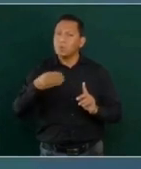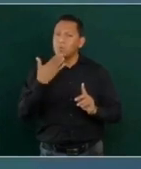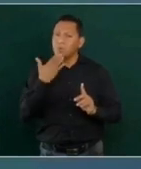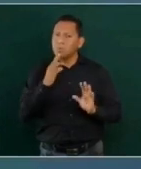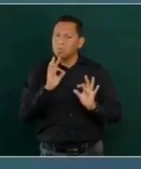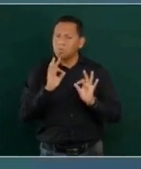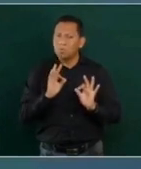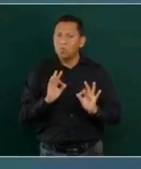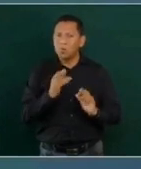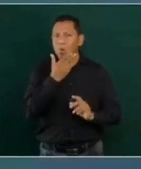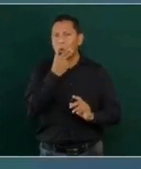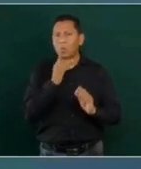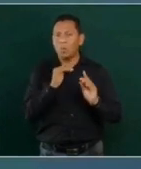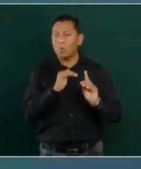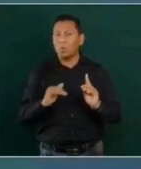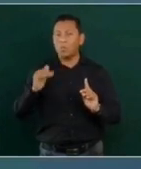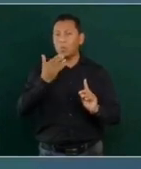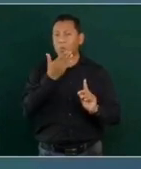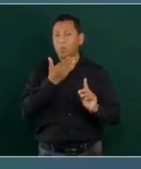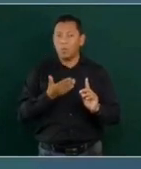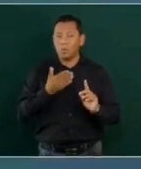por ser un hombre